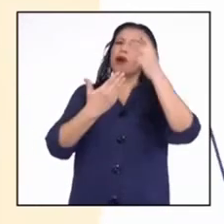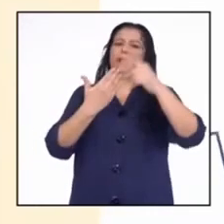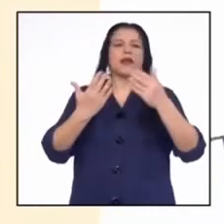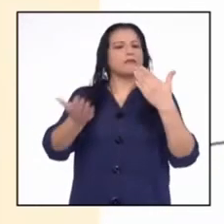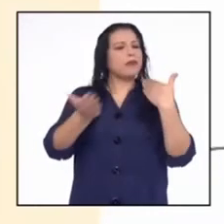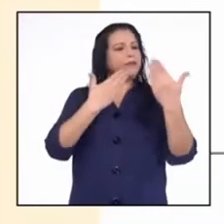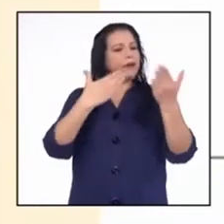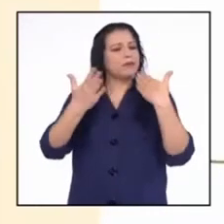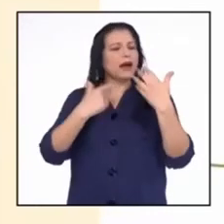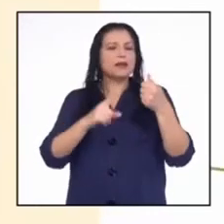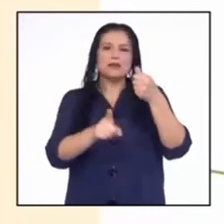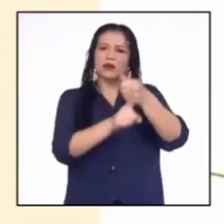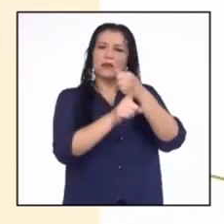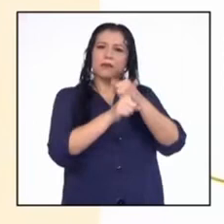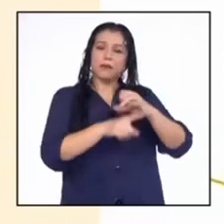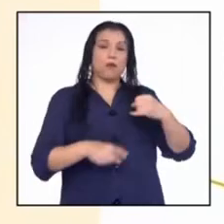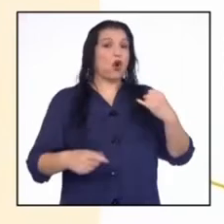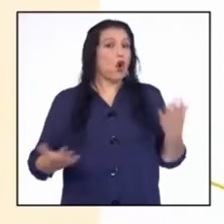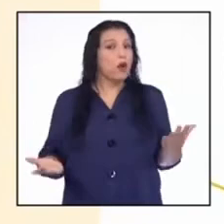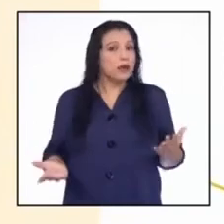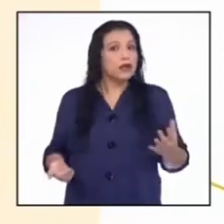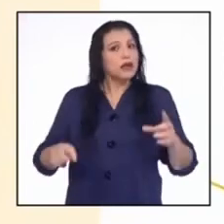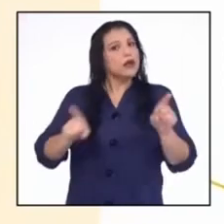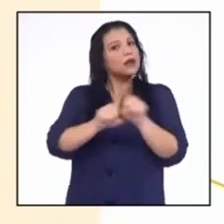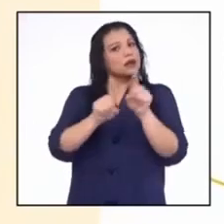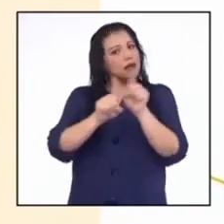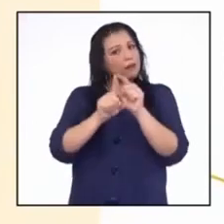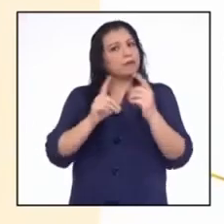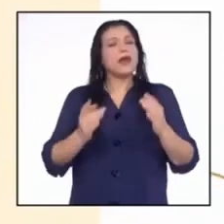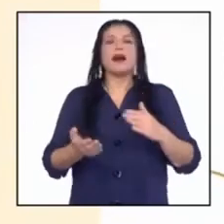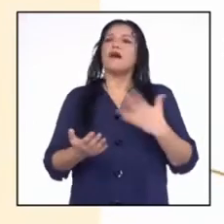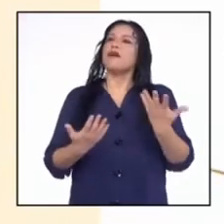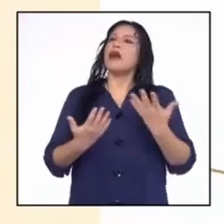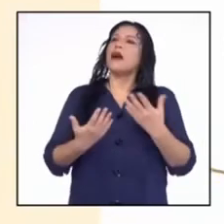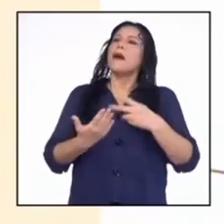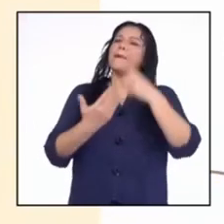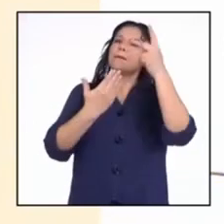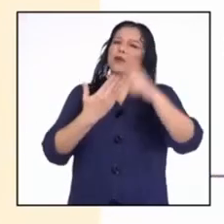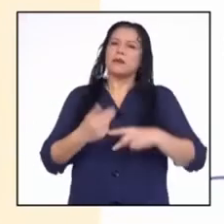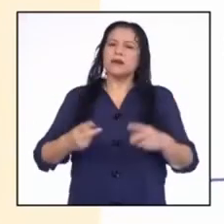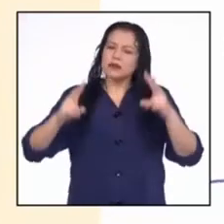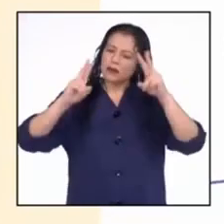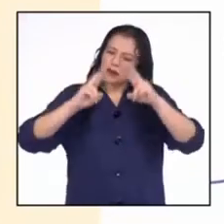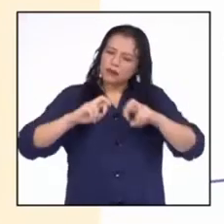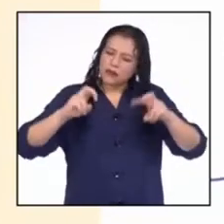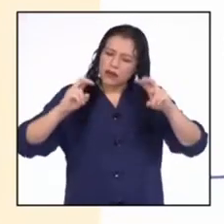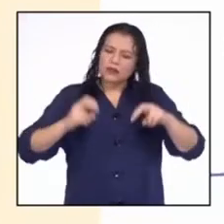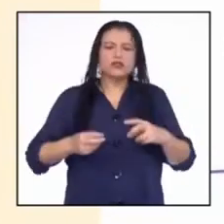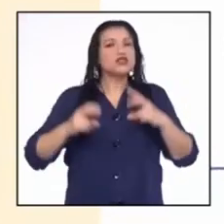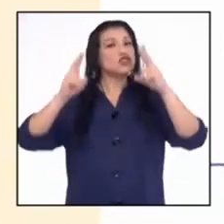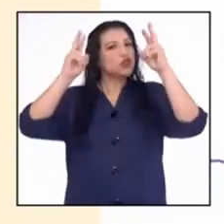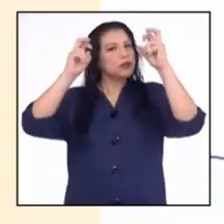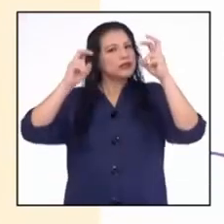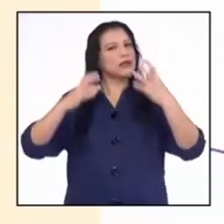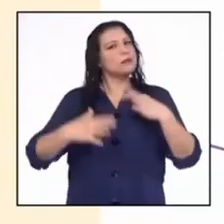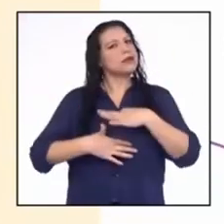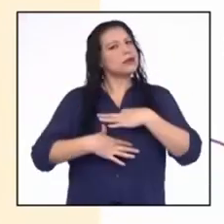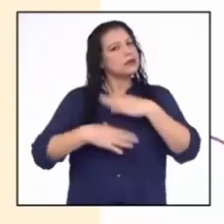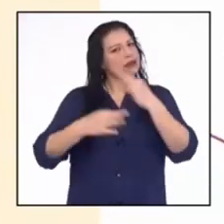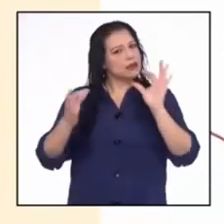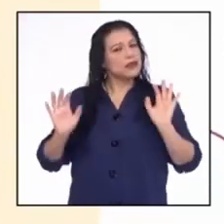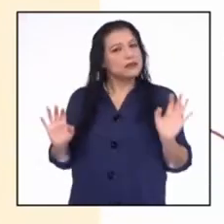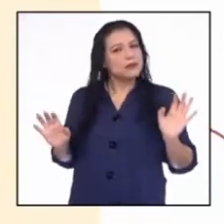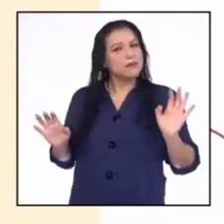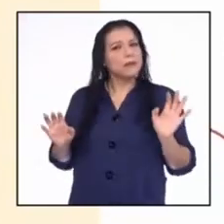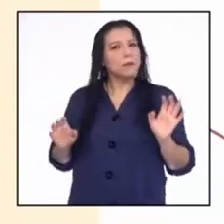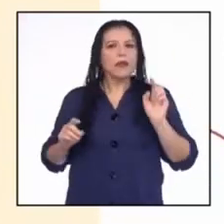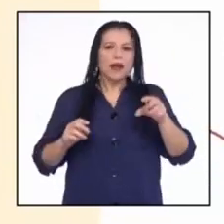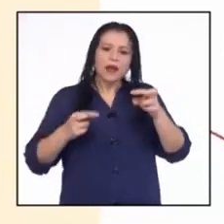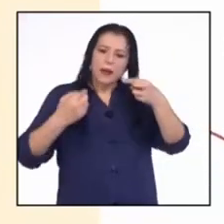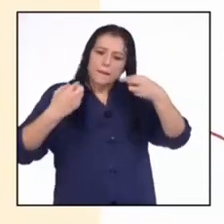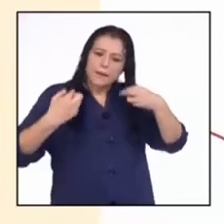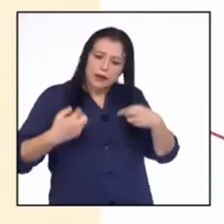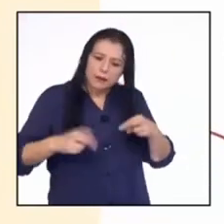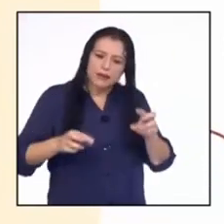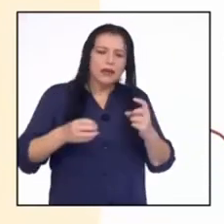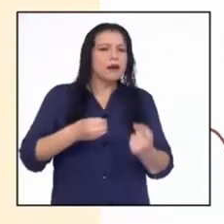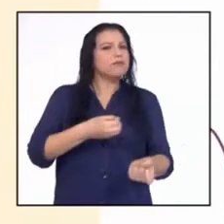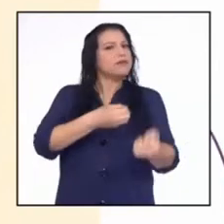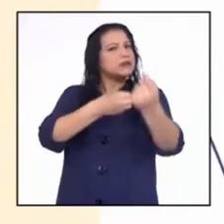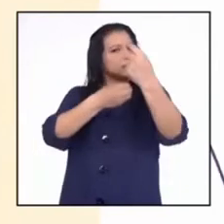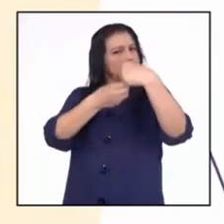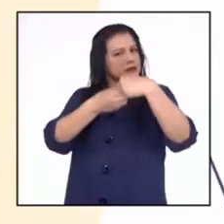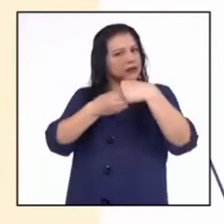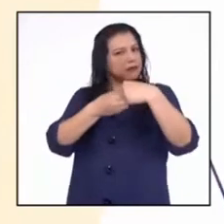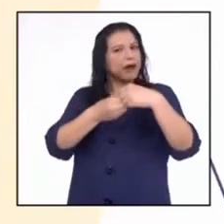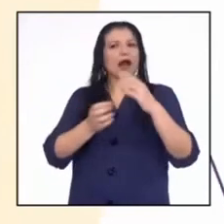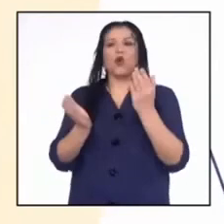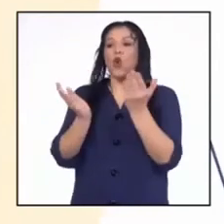conversación entre jóvenes. También había programas de reflexión sobre cosas que nos interesan. Ahí permitían participar